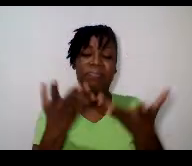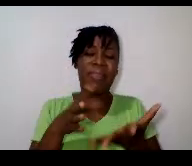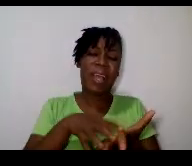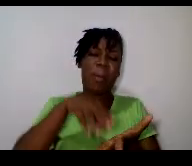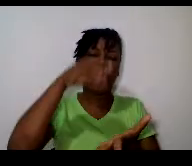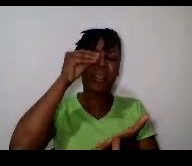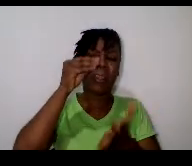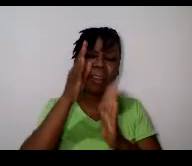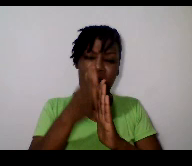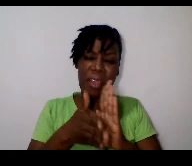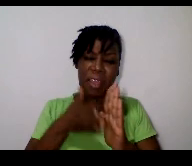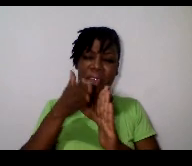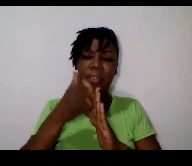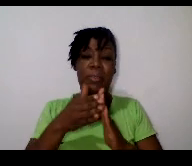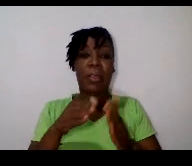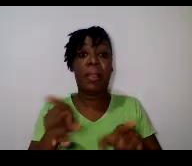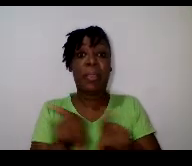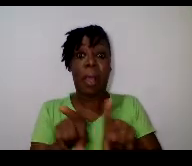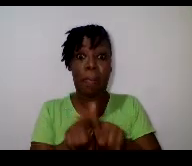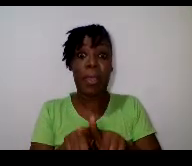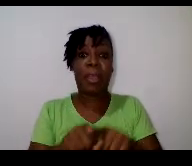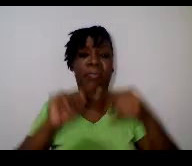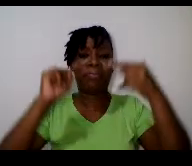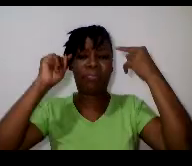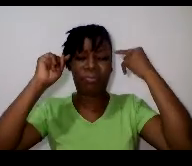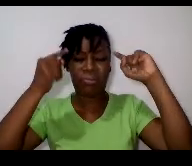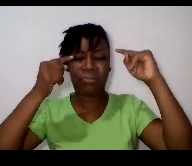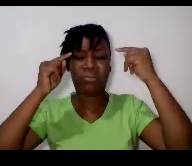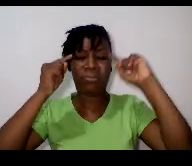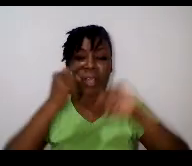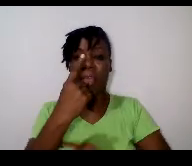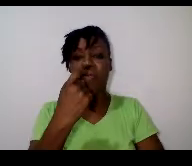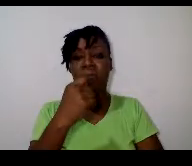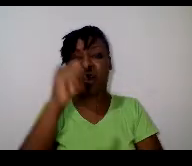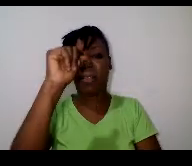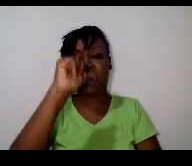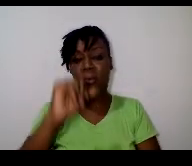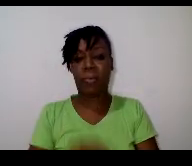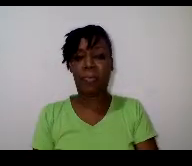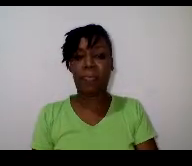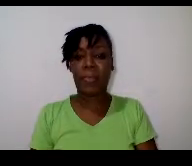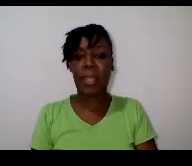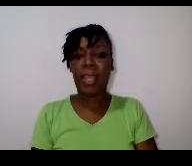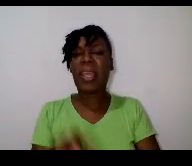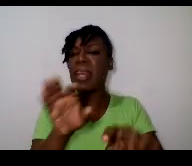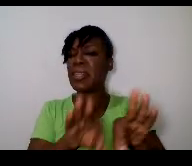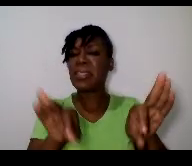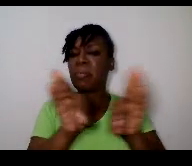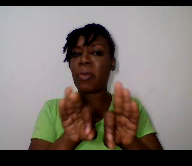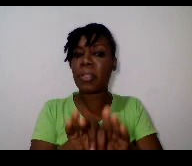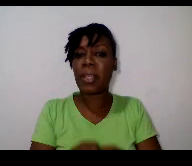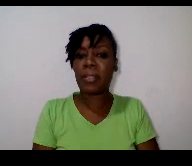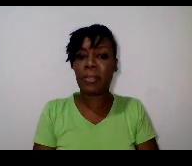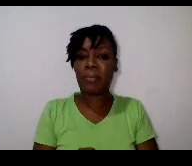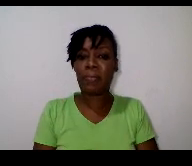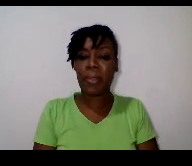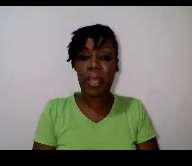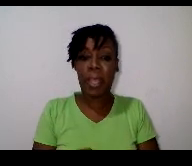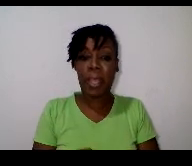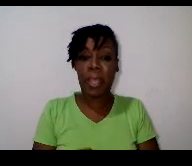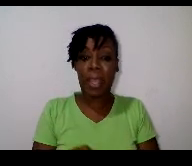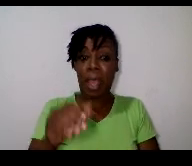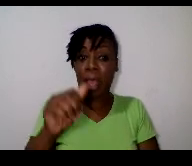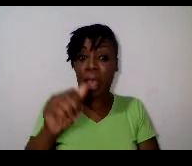de cabeza y hasta migrañas. ¿Qué es importante? No poner a competir el agua con